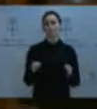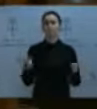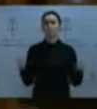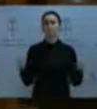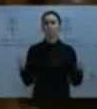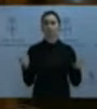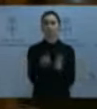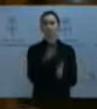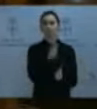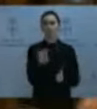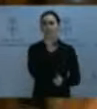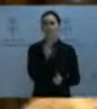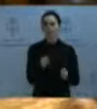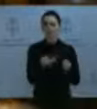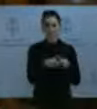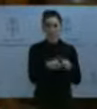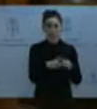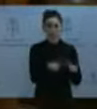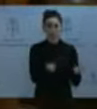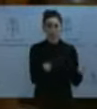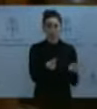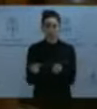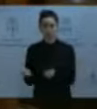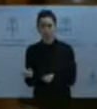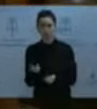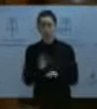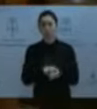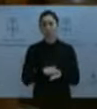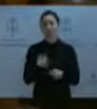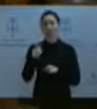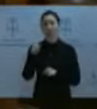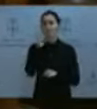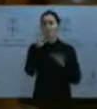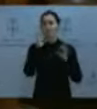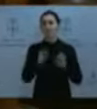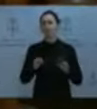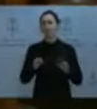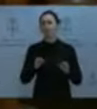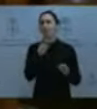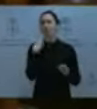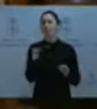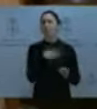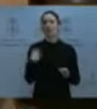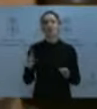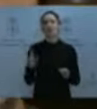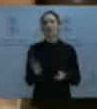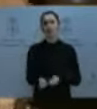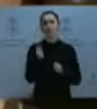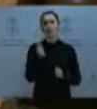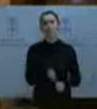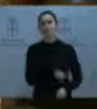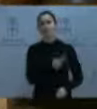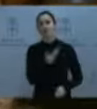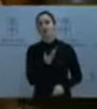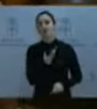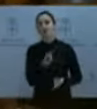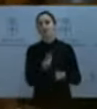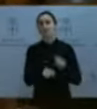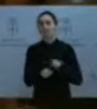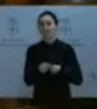últimos años, porque además de no haber relevo generacional, no hay mercado, no hay suficientes capturas para